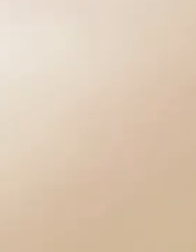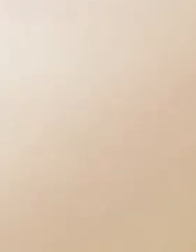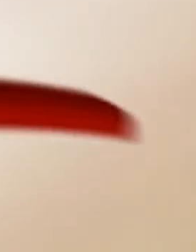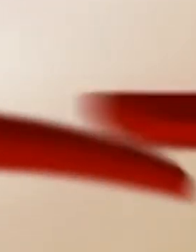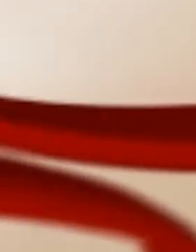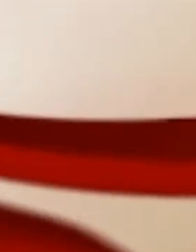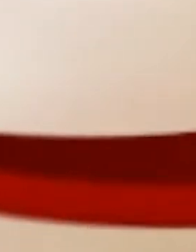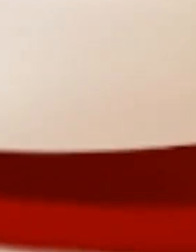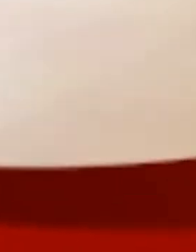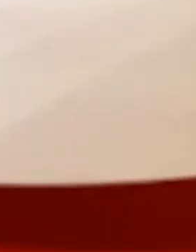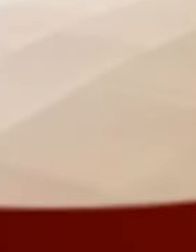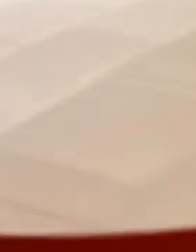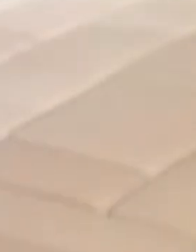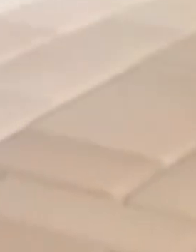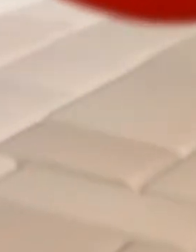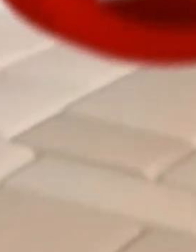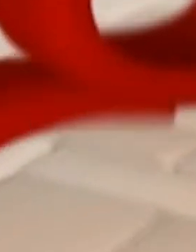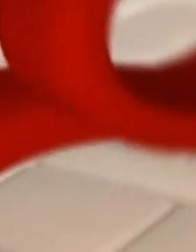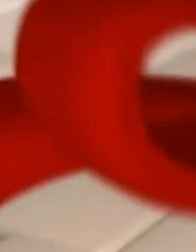i